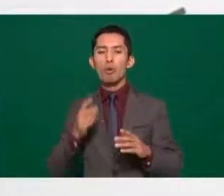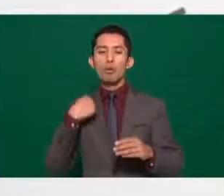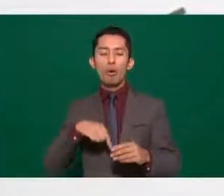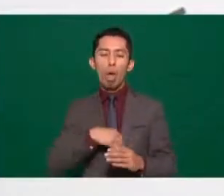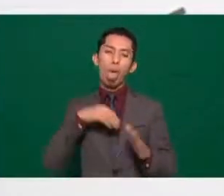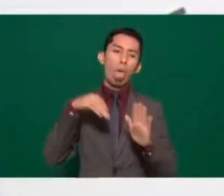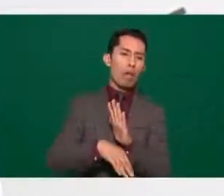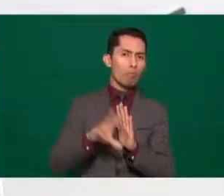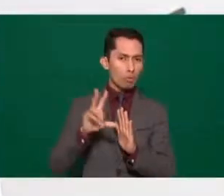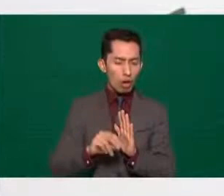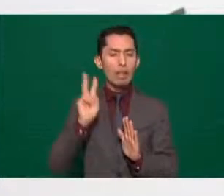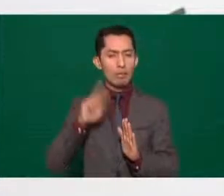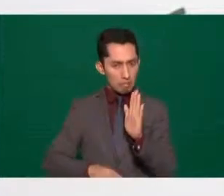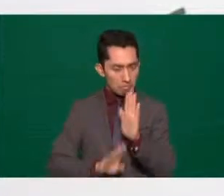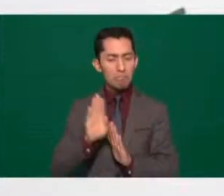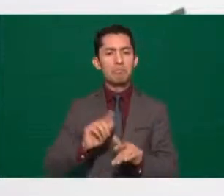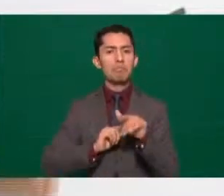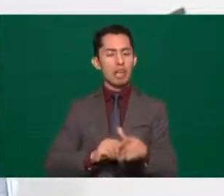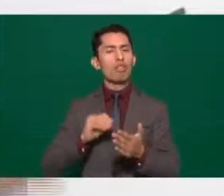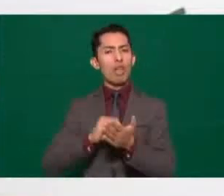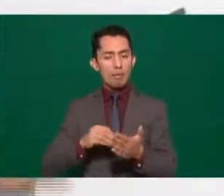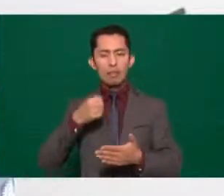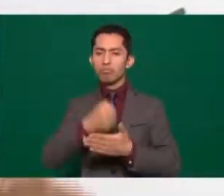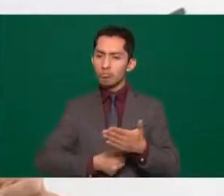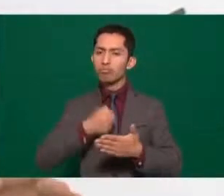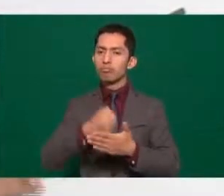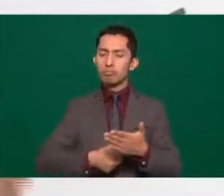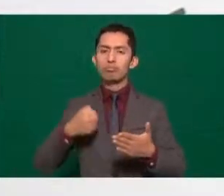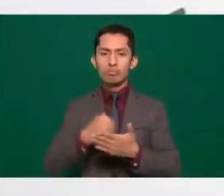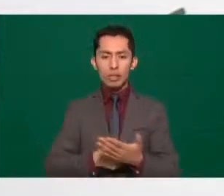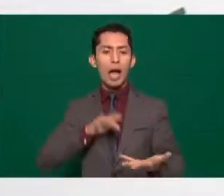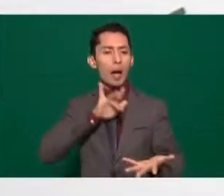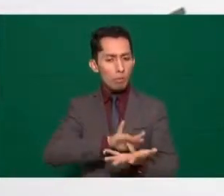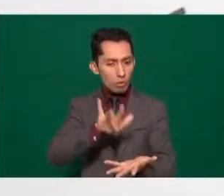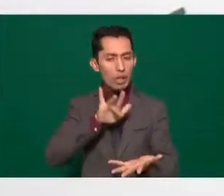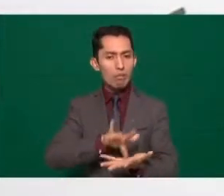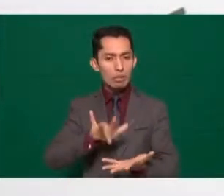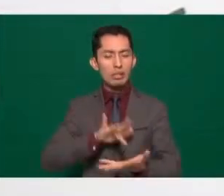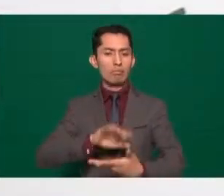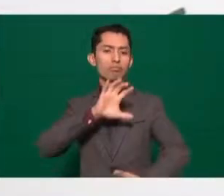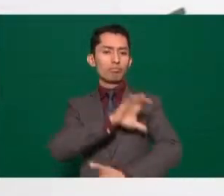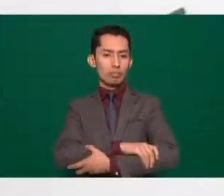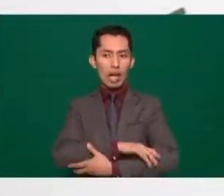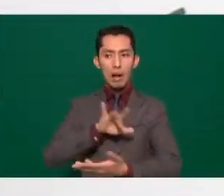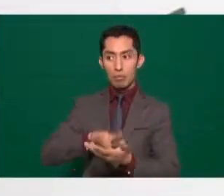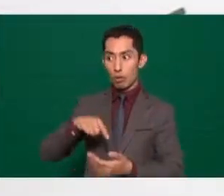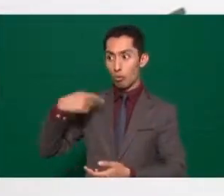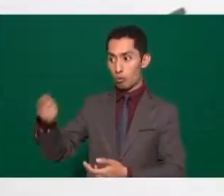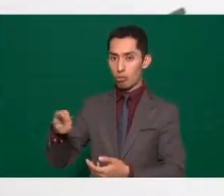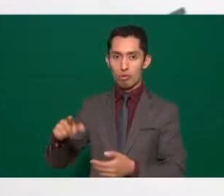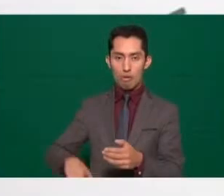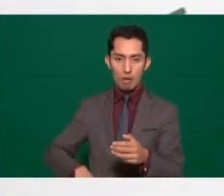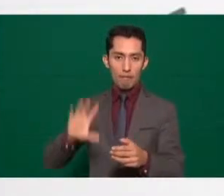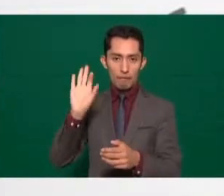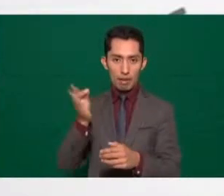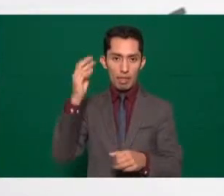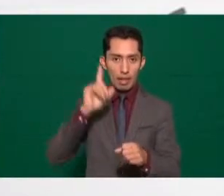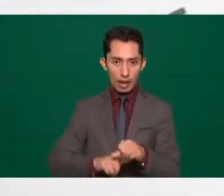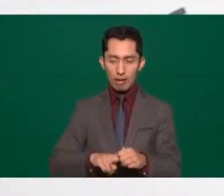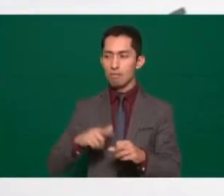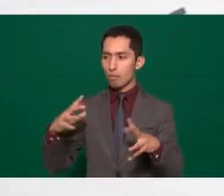pie de lucha y siempre colaborando de manera estrecha con su gobierno y con su